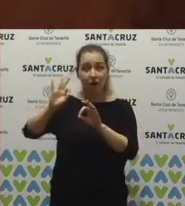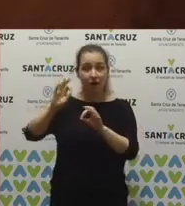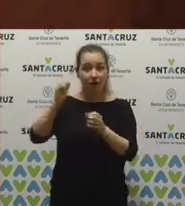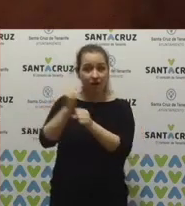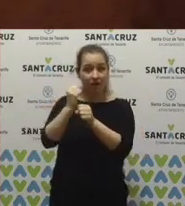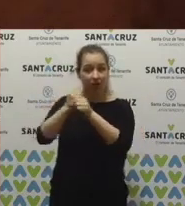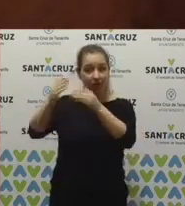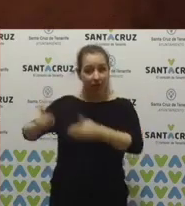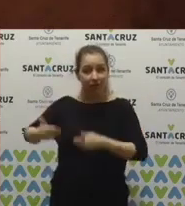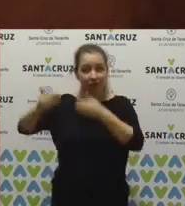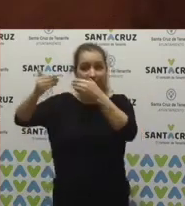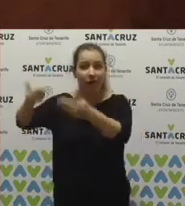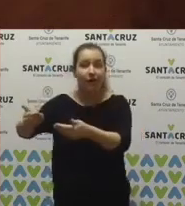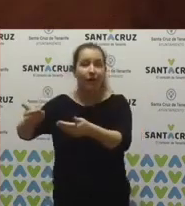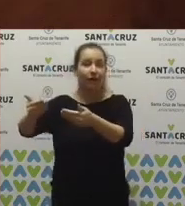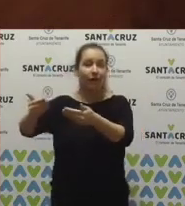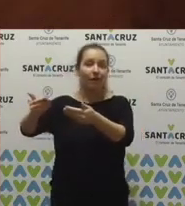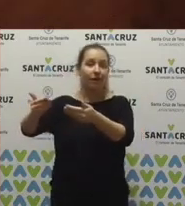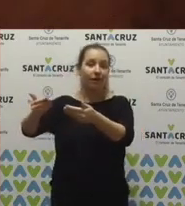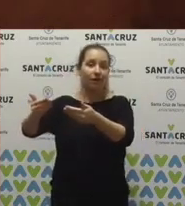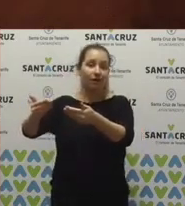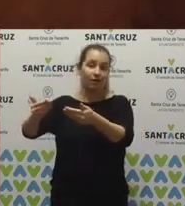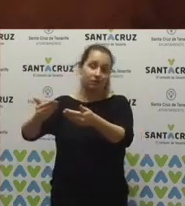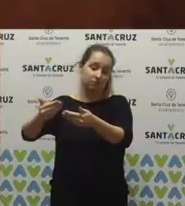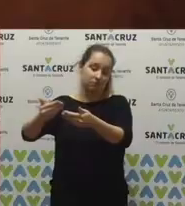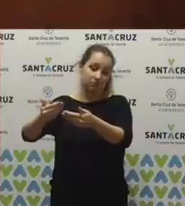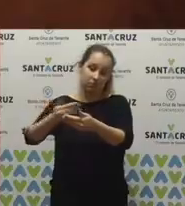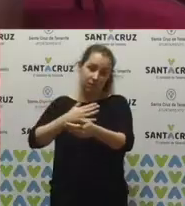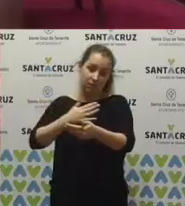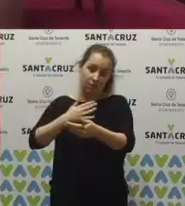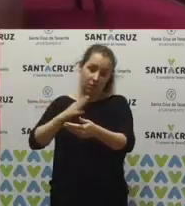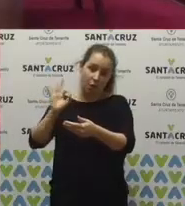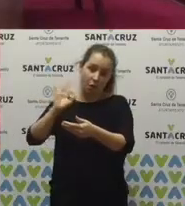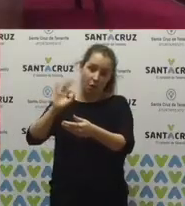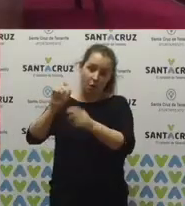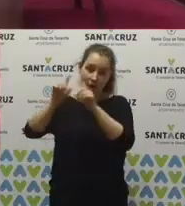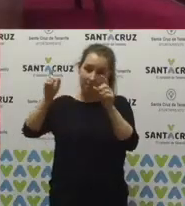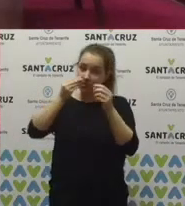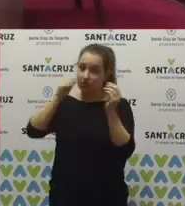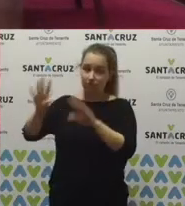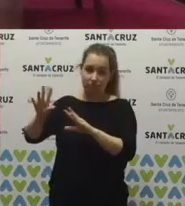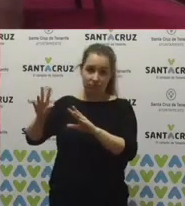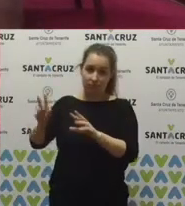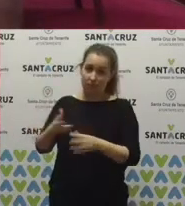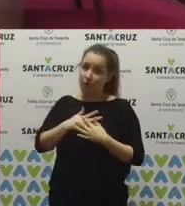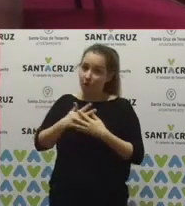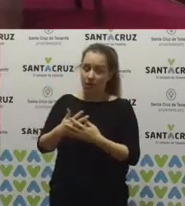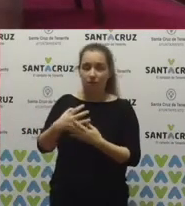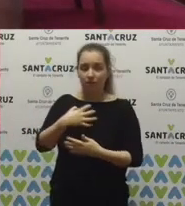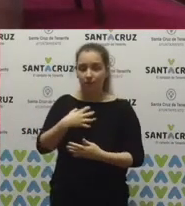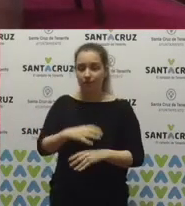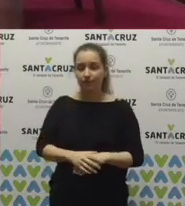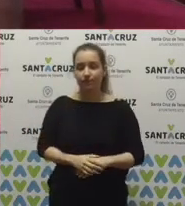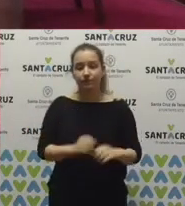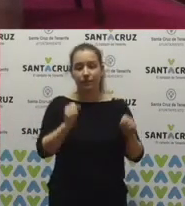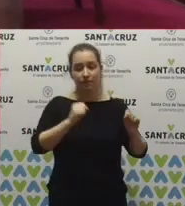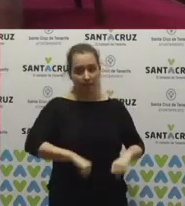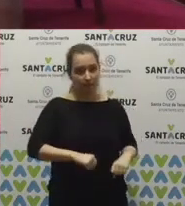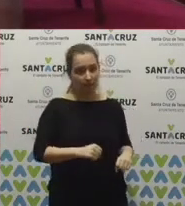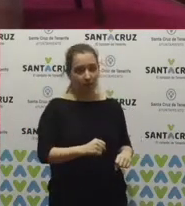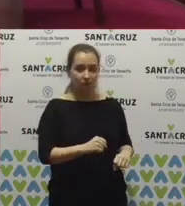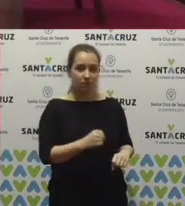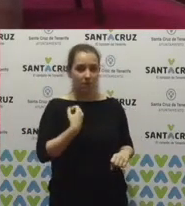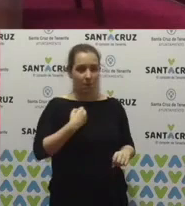personal voluntaria por supuesto más como sabes las sesiones de ilegal de trabajadores voluntaria forzarla